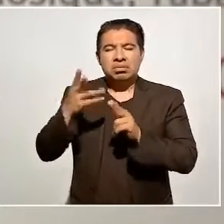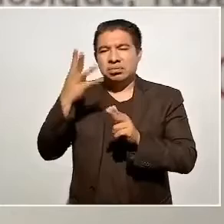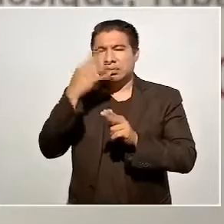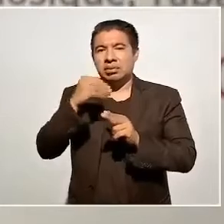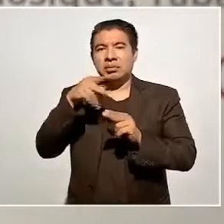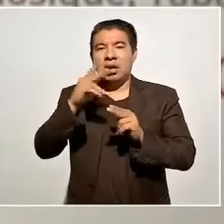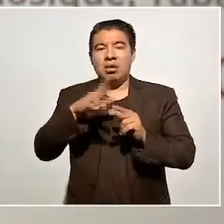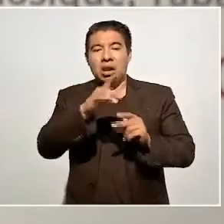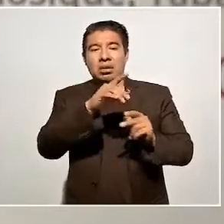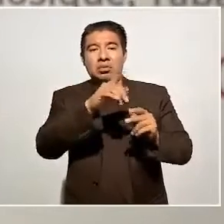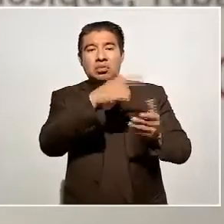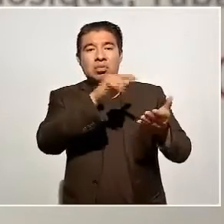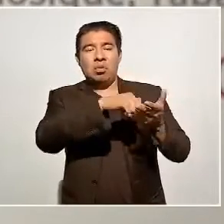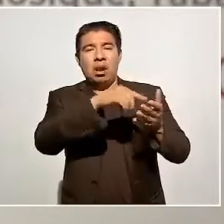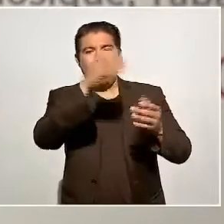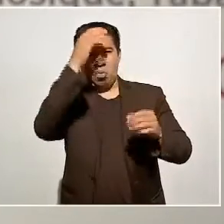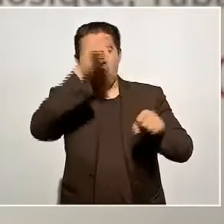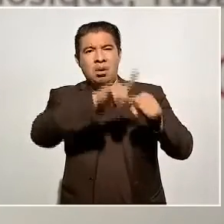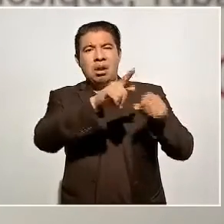el abandono.